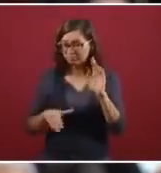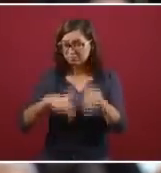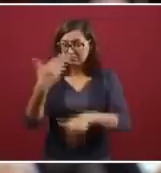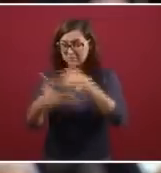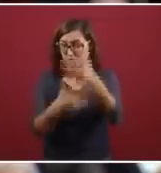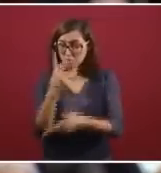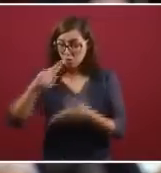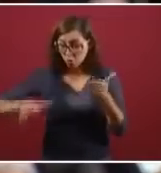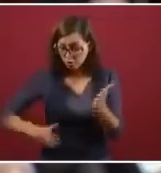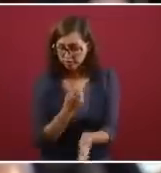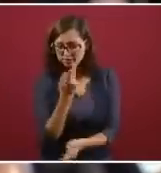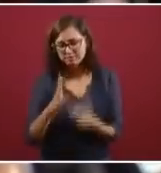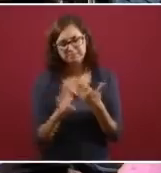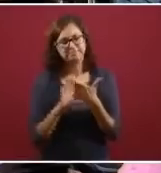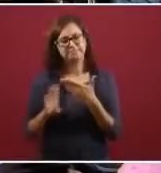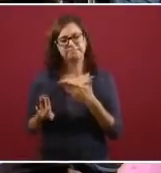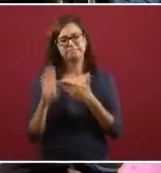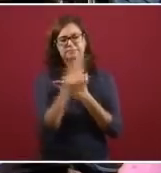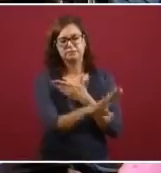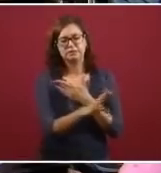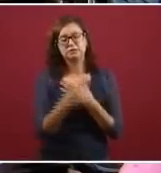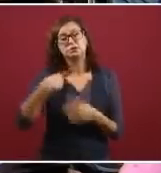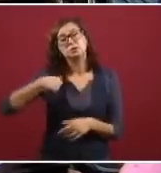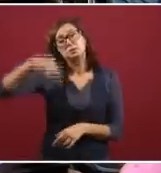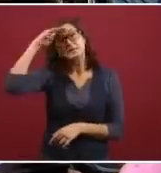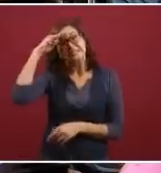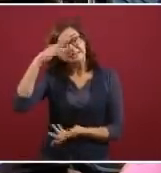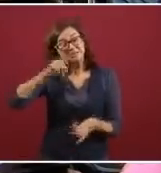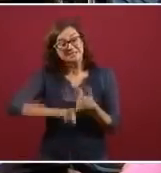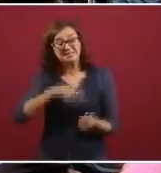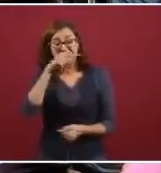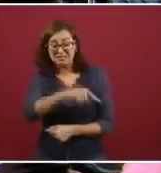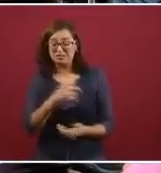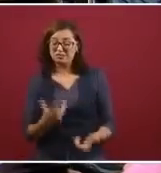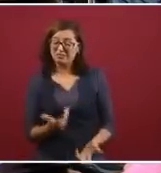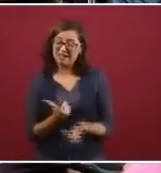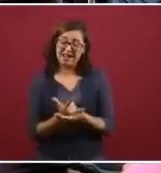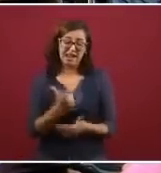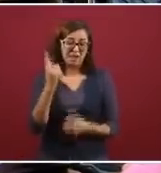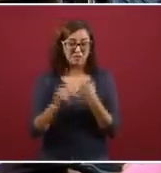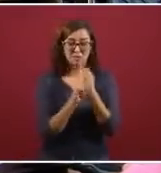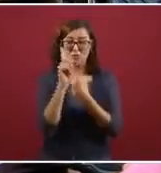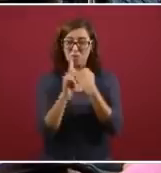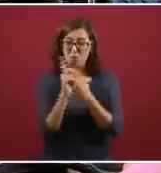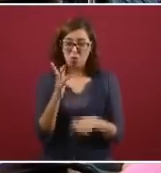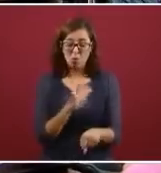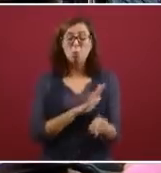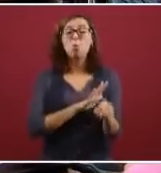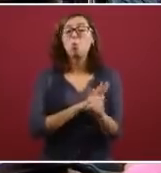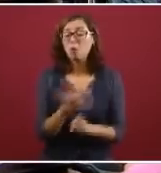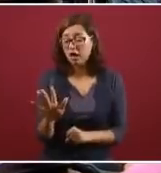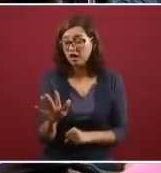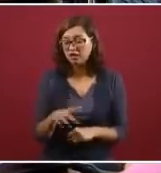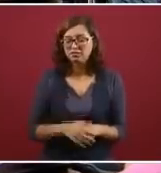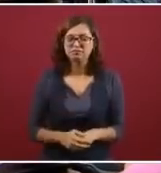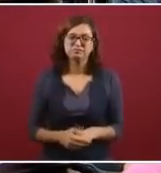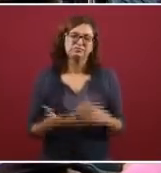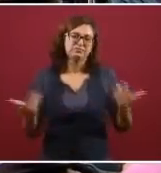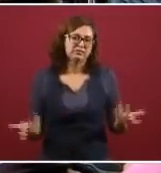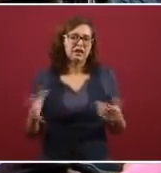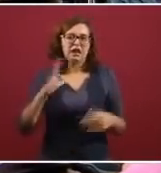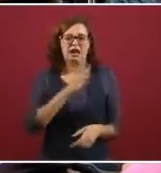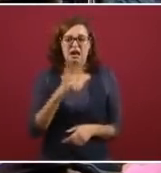los ingredientes que formaron parte de esa tragedia, sin lugar a dudas, es la conformación de un discurso de